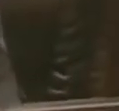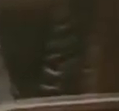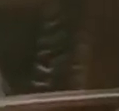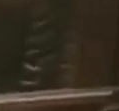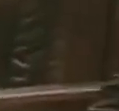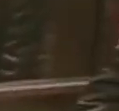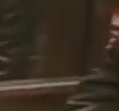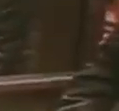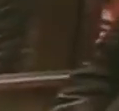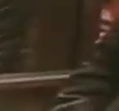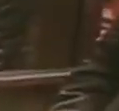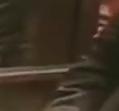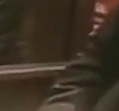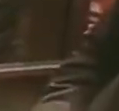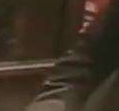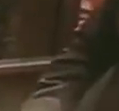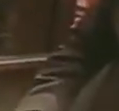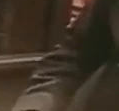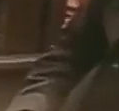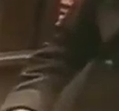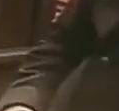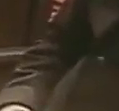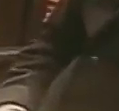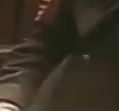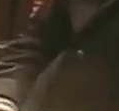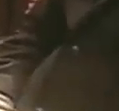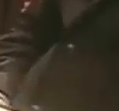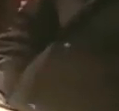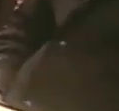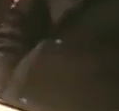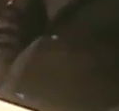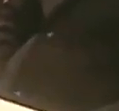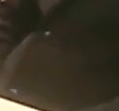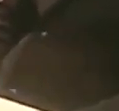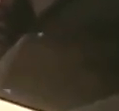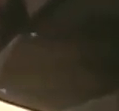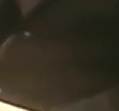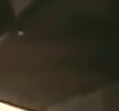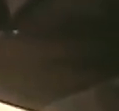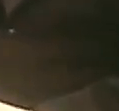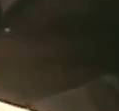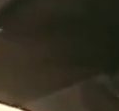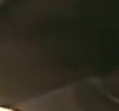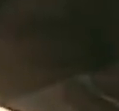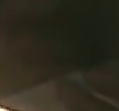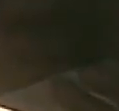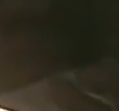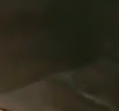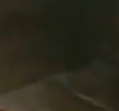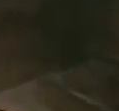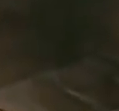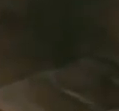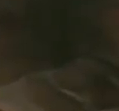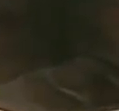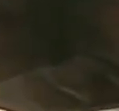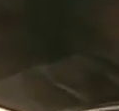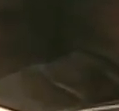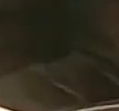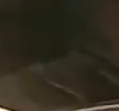Apure, el ejército élite europeo español que había derrotado a